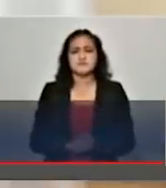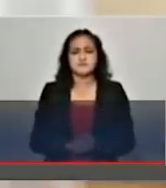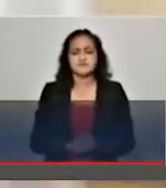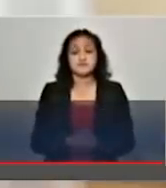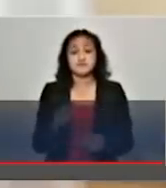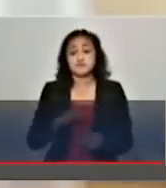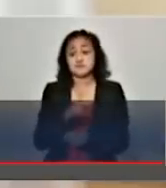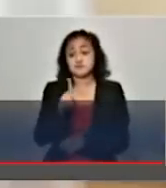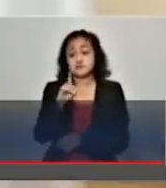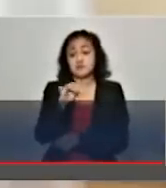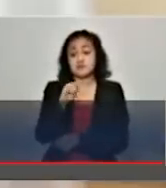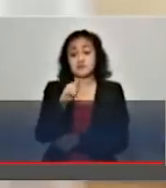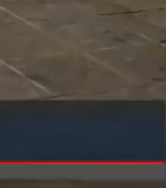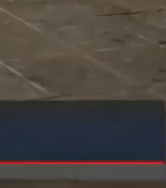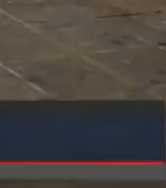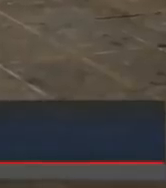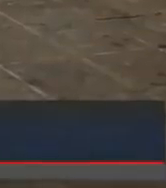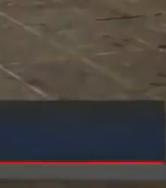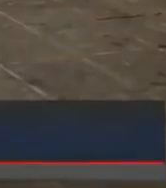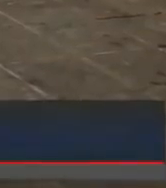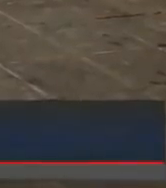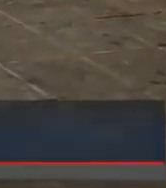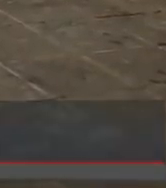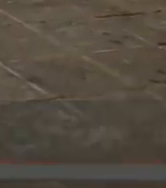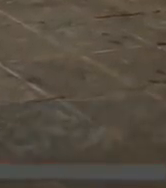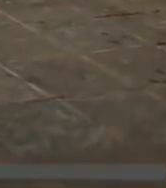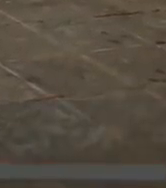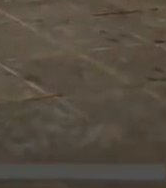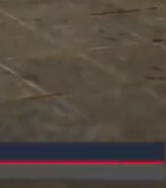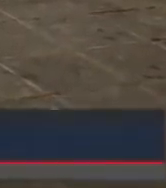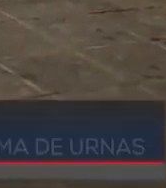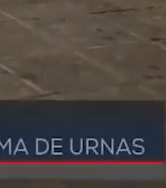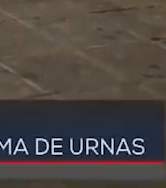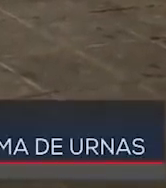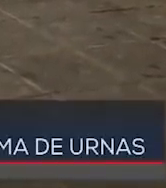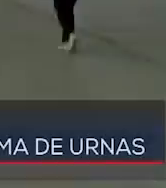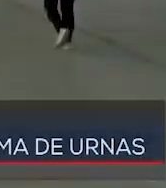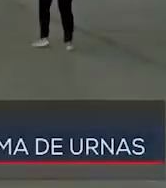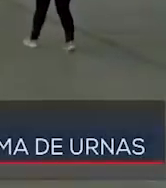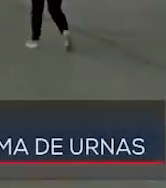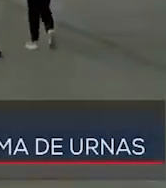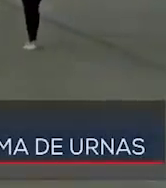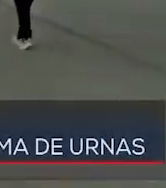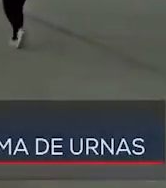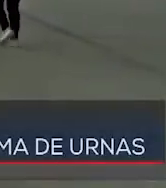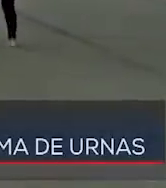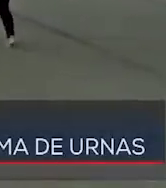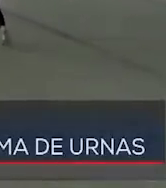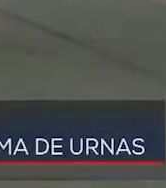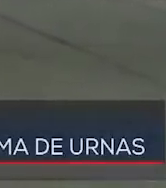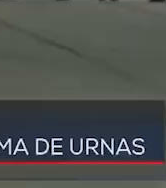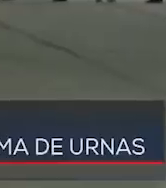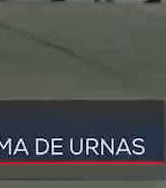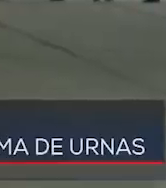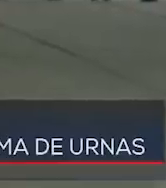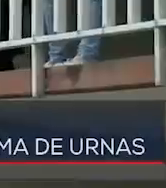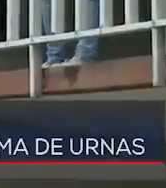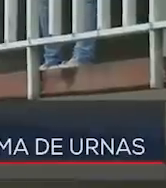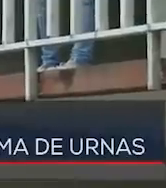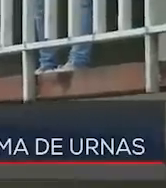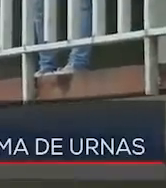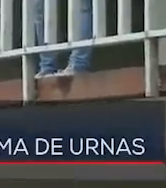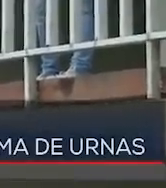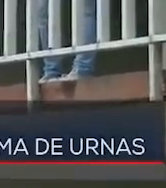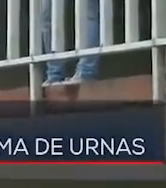porque son delitos electorales el gobernador miguel barbosa huerta reveló que tienen identificadas a las personas responsables de